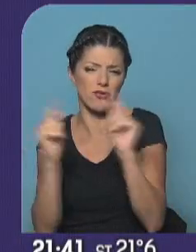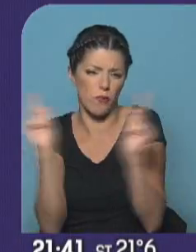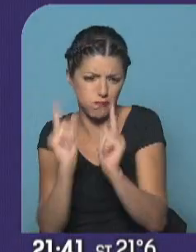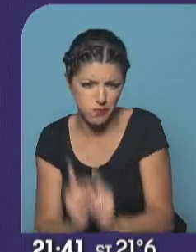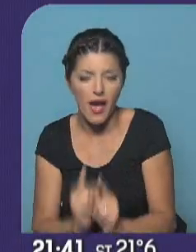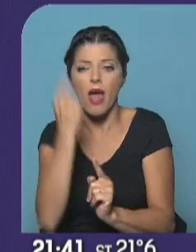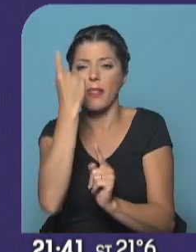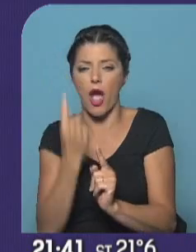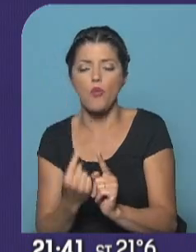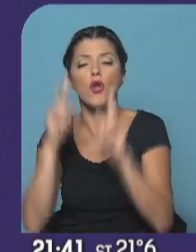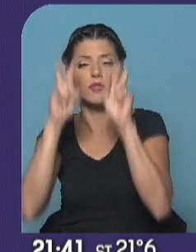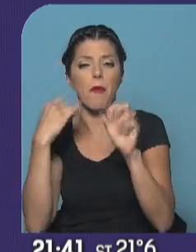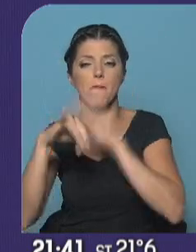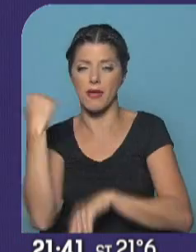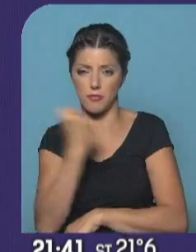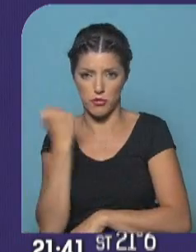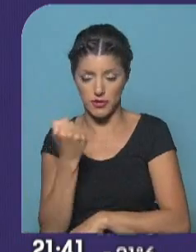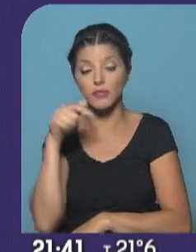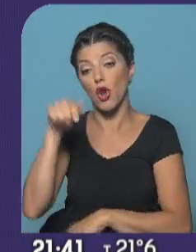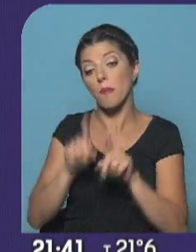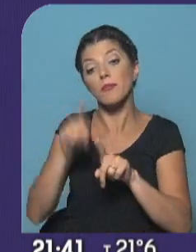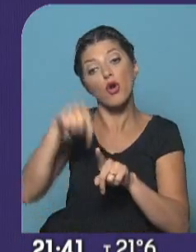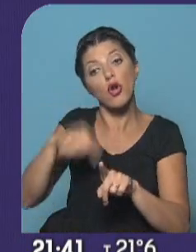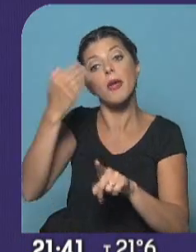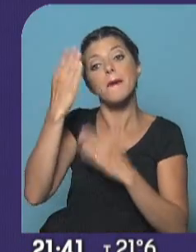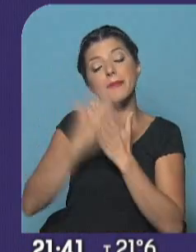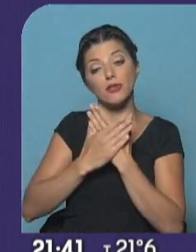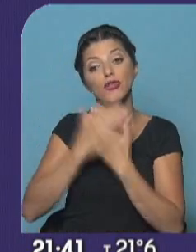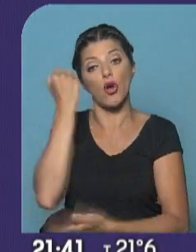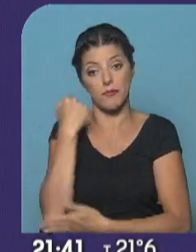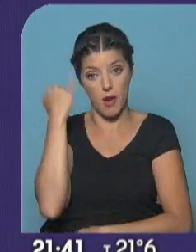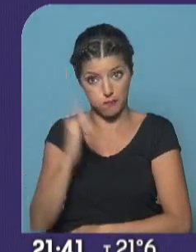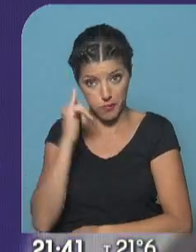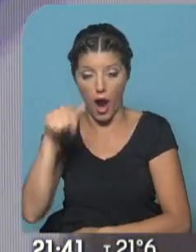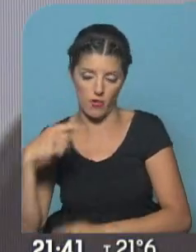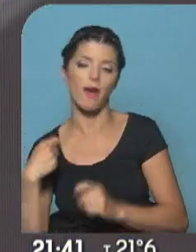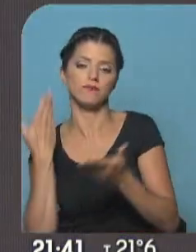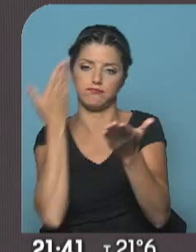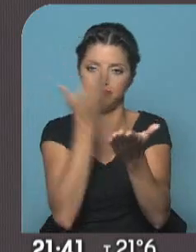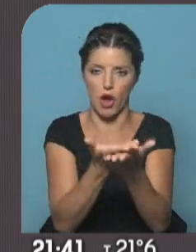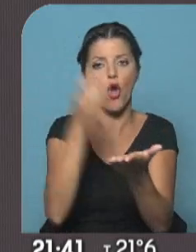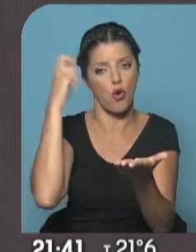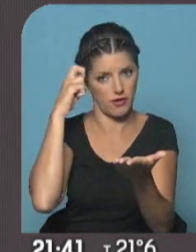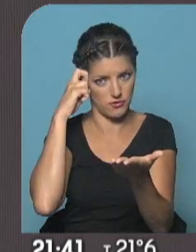lo principal de los anuncios de hoy del ministro Duhovne. Por supuesto, todo esto tiene que ir al Congreso antes